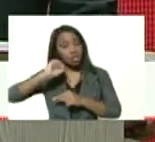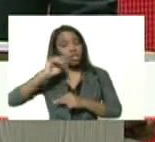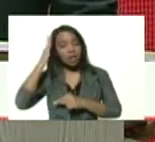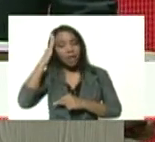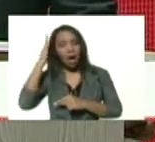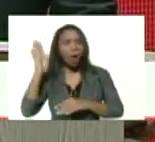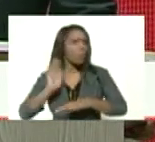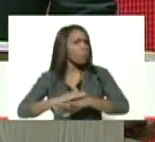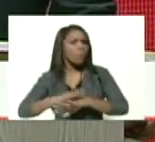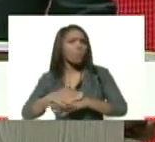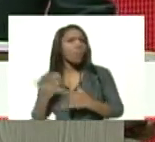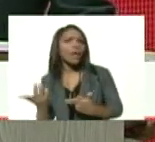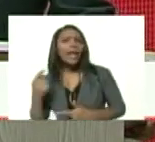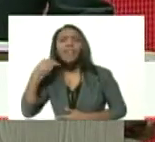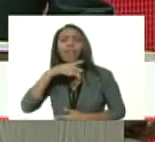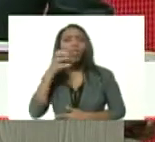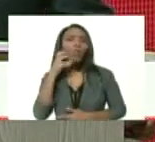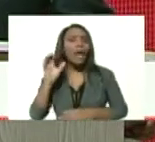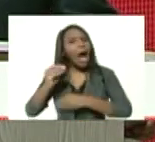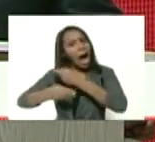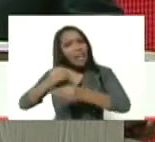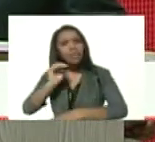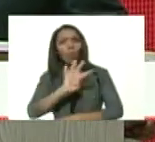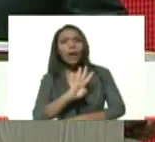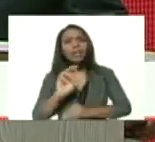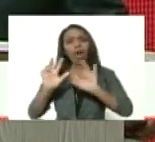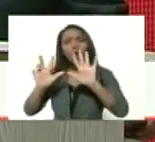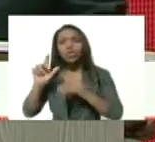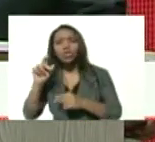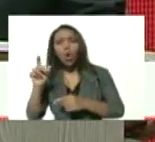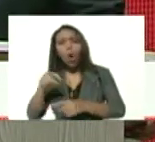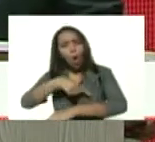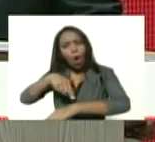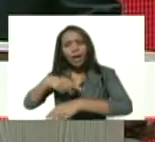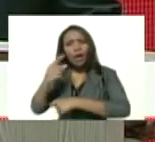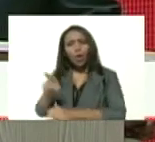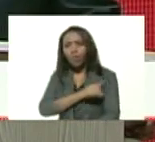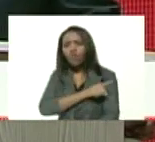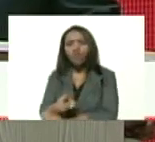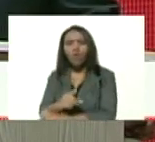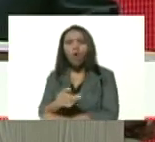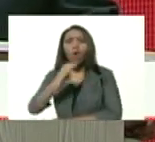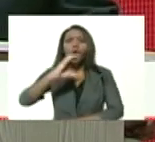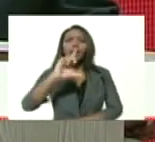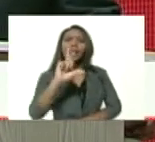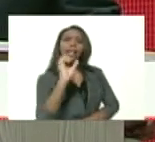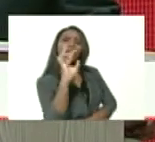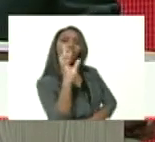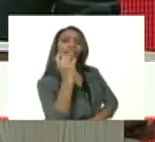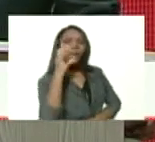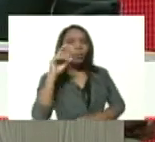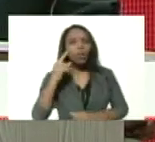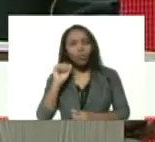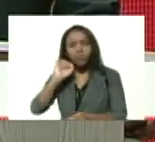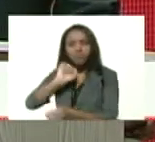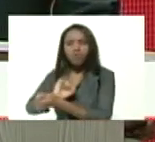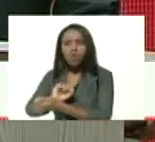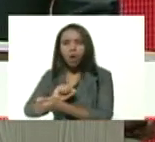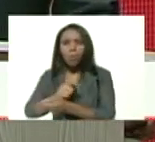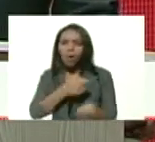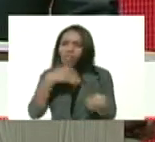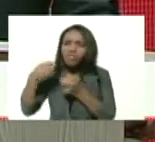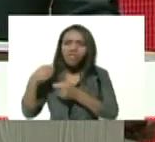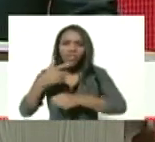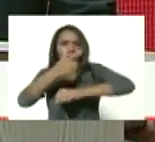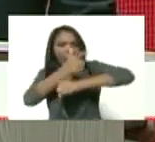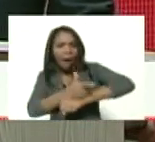¿Por qué Iván Duque hace 48 horas no ordena la captura de Cliver Alcalá Cordones por tráfico de armas, como dicen los periodistas